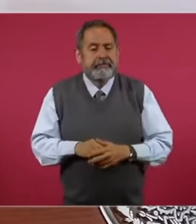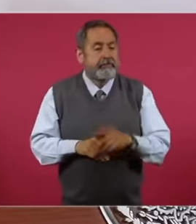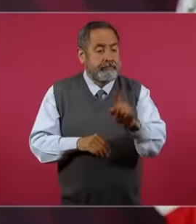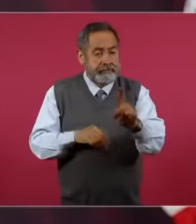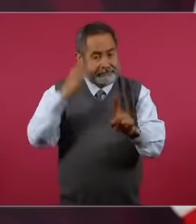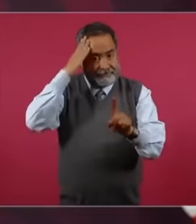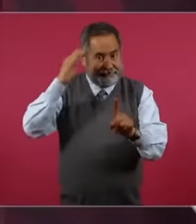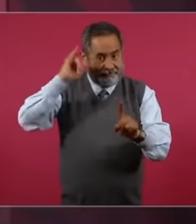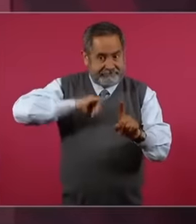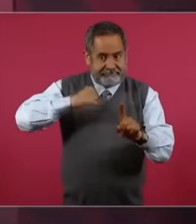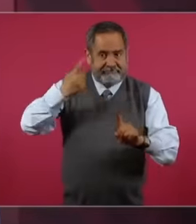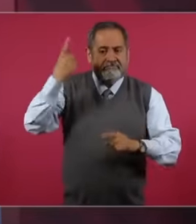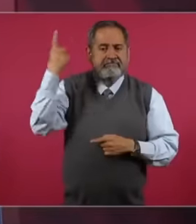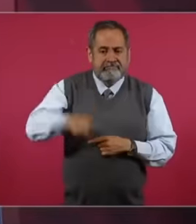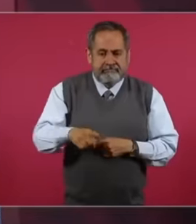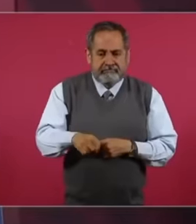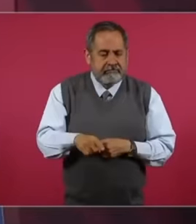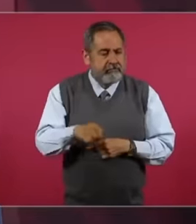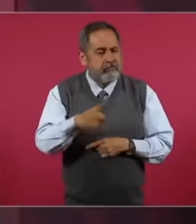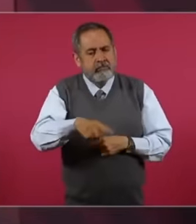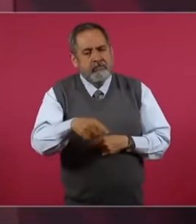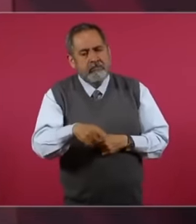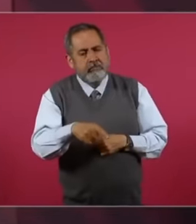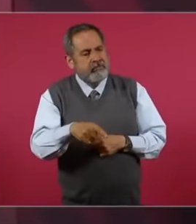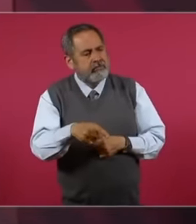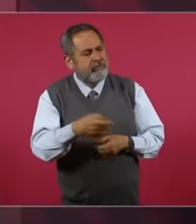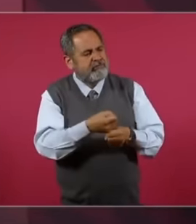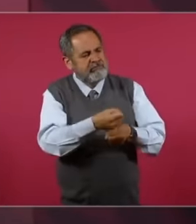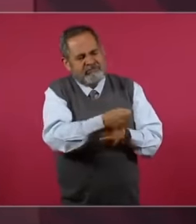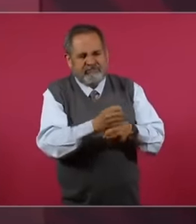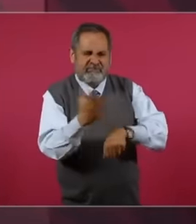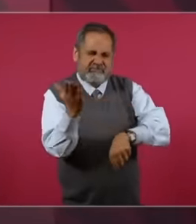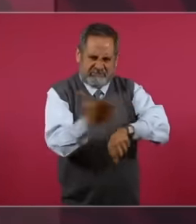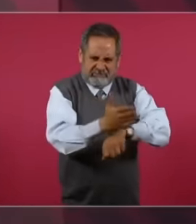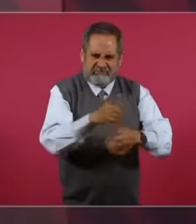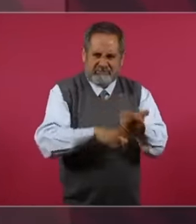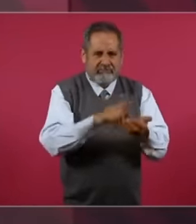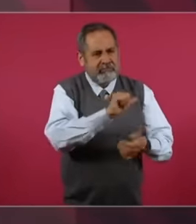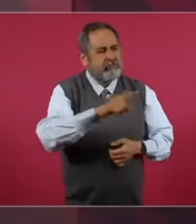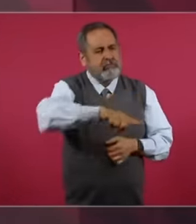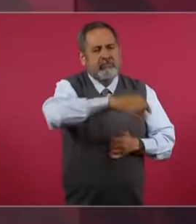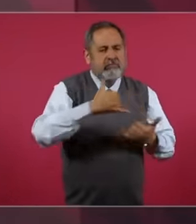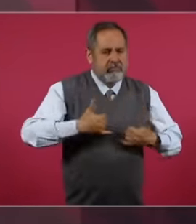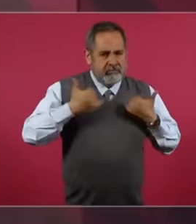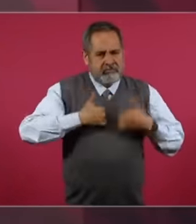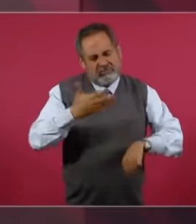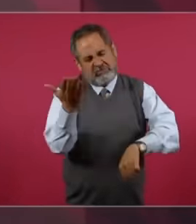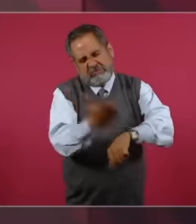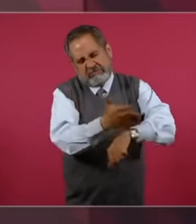ordena que le den un escarmiento a los jóvenes,